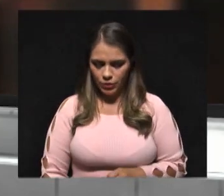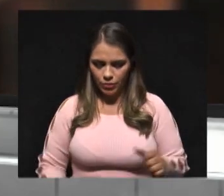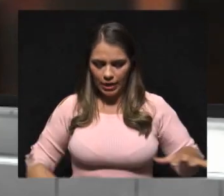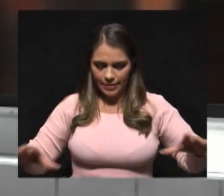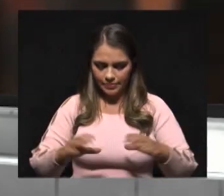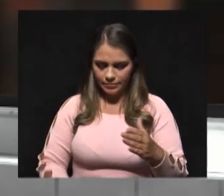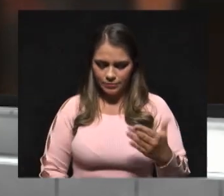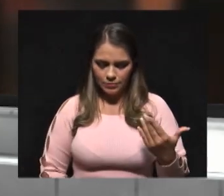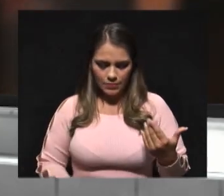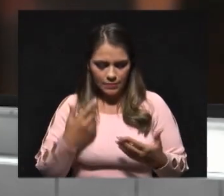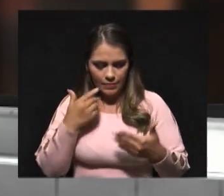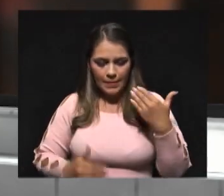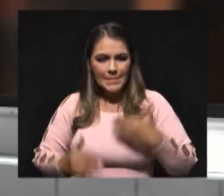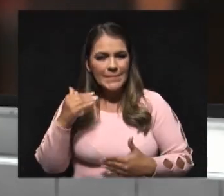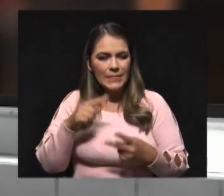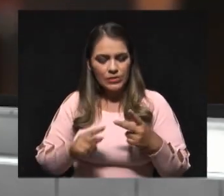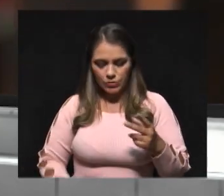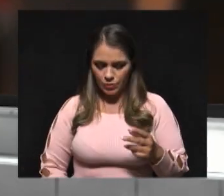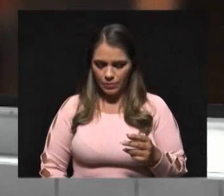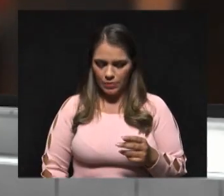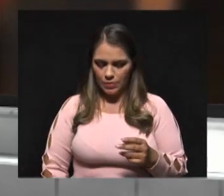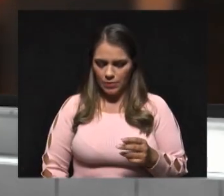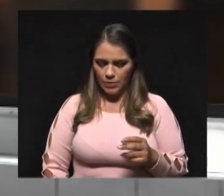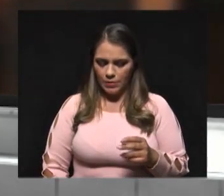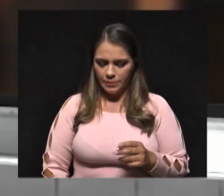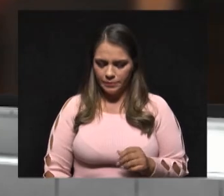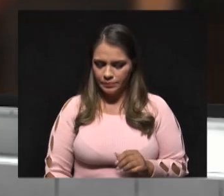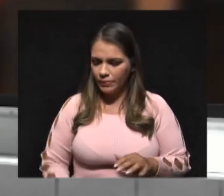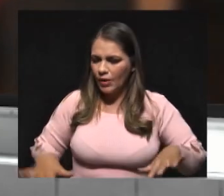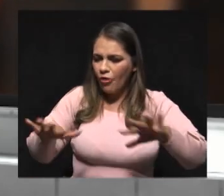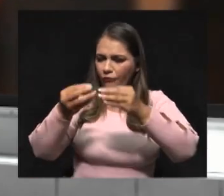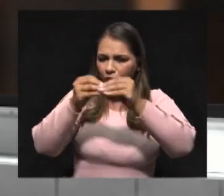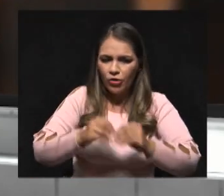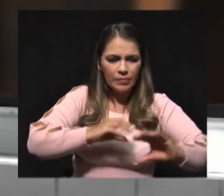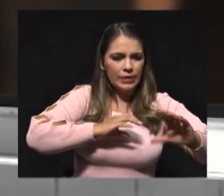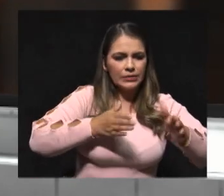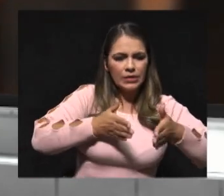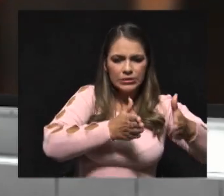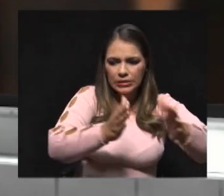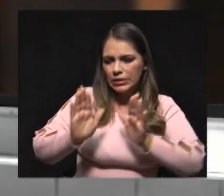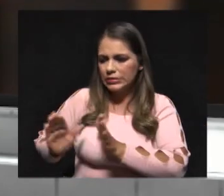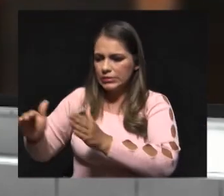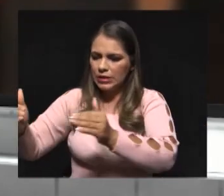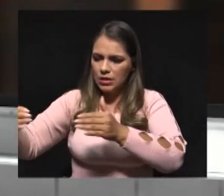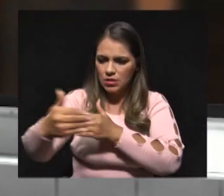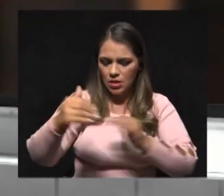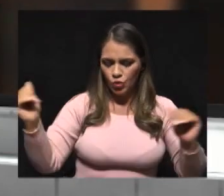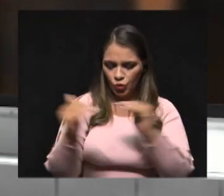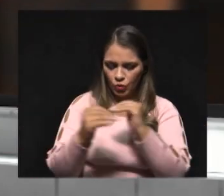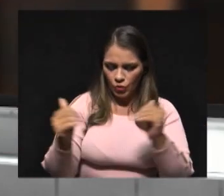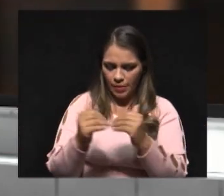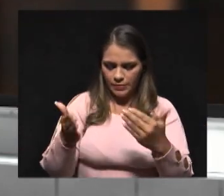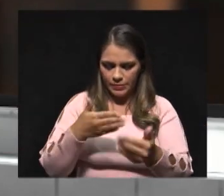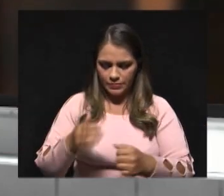metropolitana para poder hacer unas formas de comunicación entre esos municipios que sean bastante más fluidas